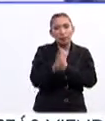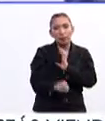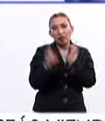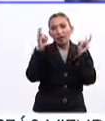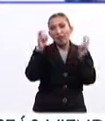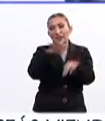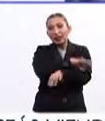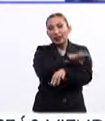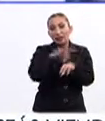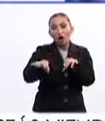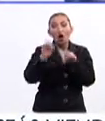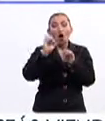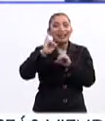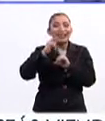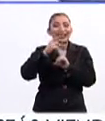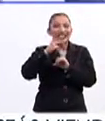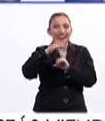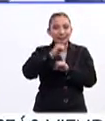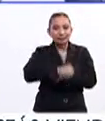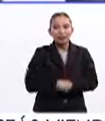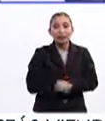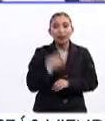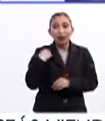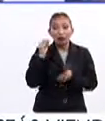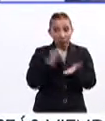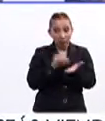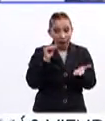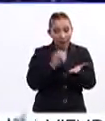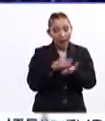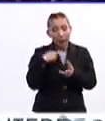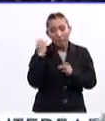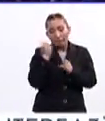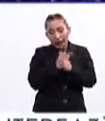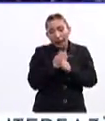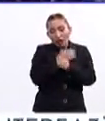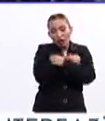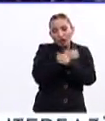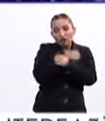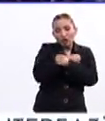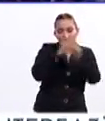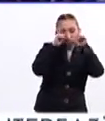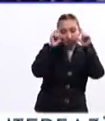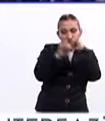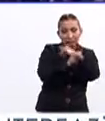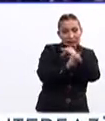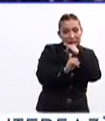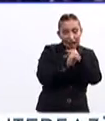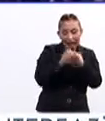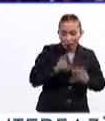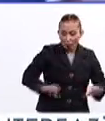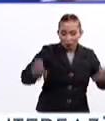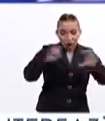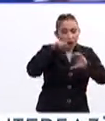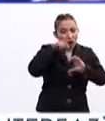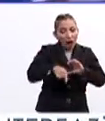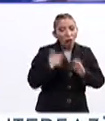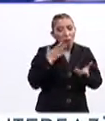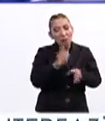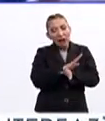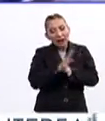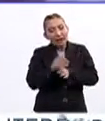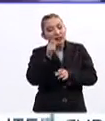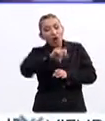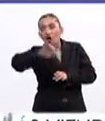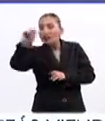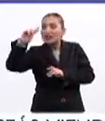caso del diseño o las ingenierías. Aunque aún está en una fase temprana, la educación virtual gana terreno por las ventajas que ofrecen a los usuarios